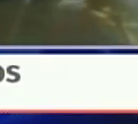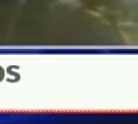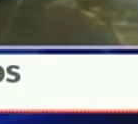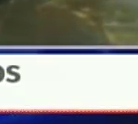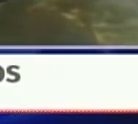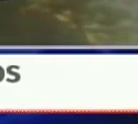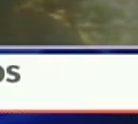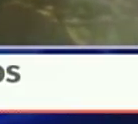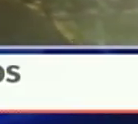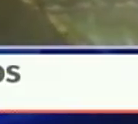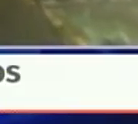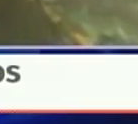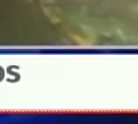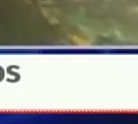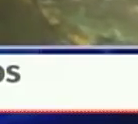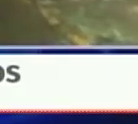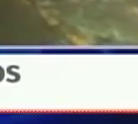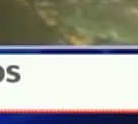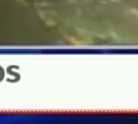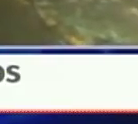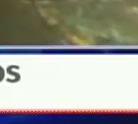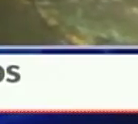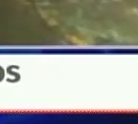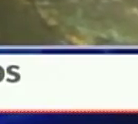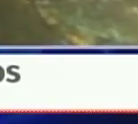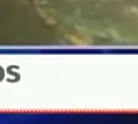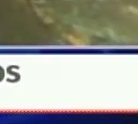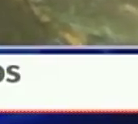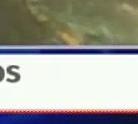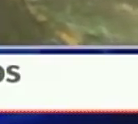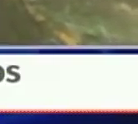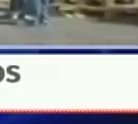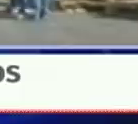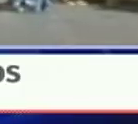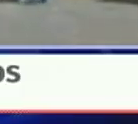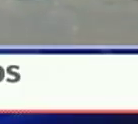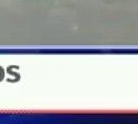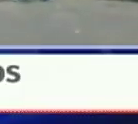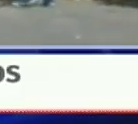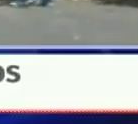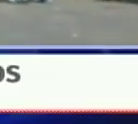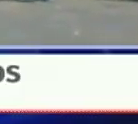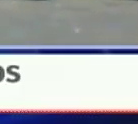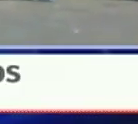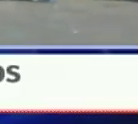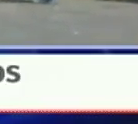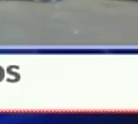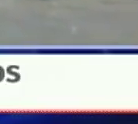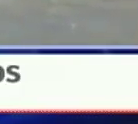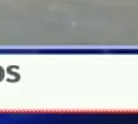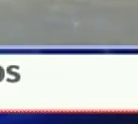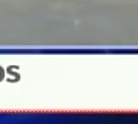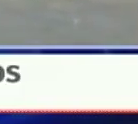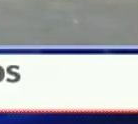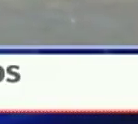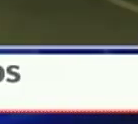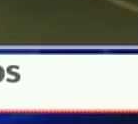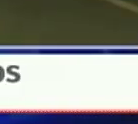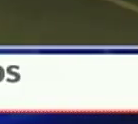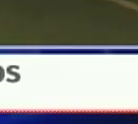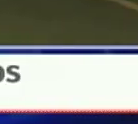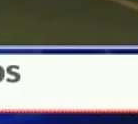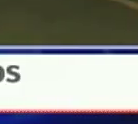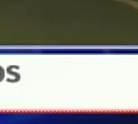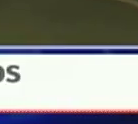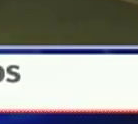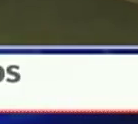de la persecución venezuela está diciendo si se puede sí se puede si se puede y tenemos que seguir avanzando en ese